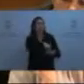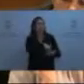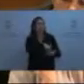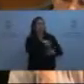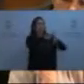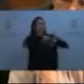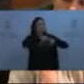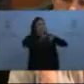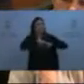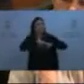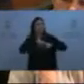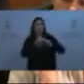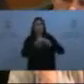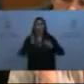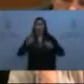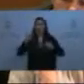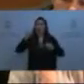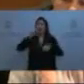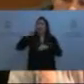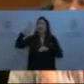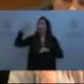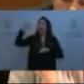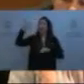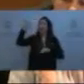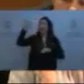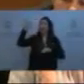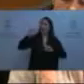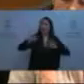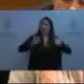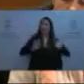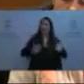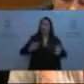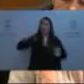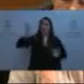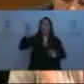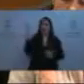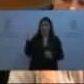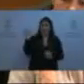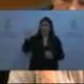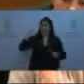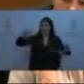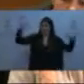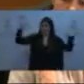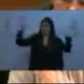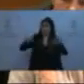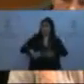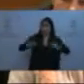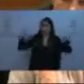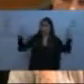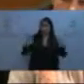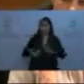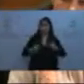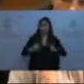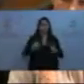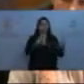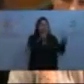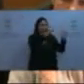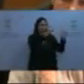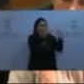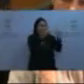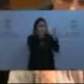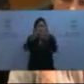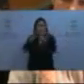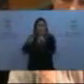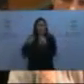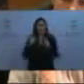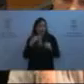de momento el Partido Popular no decide el tiempo, de momento, pero cayó la mayor tormenta que yo recuerdo, por lo menos en Oviedo. Y tengo un reportaje fotográfico que lo pongo a la exposición